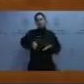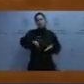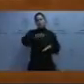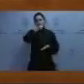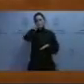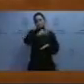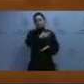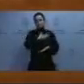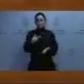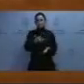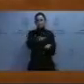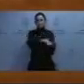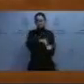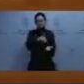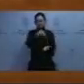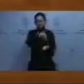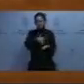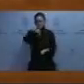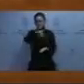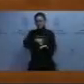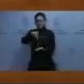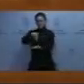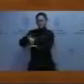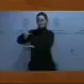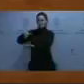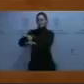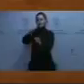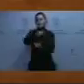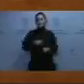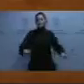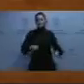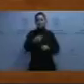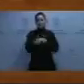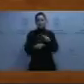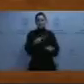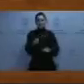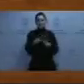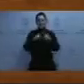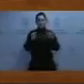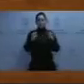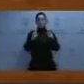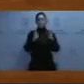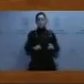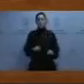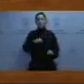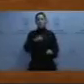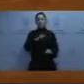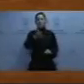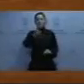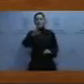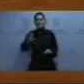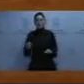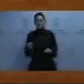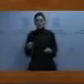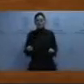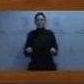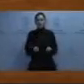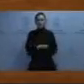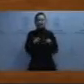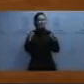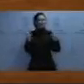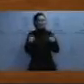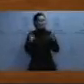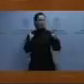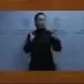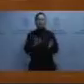quieren cobrar a miles de familias asturianas cuyos familiares fallecieron en las residencias del ERA. Ríos de tinta llevamos con